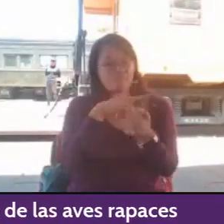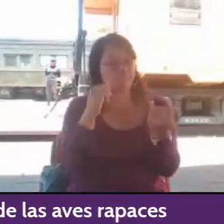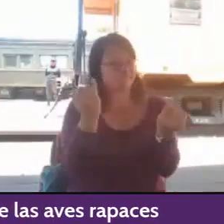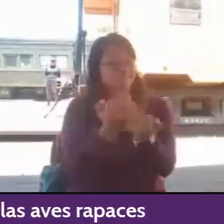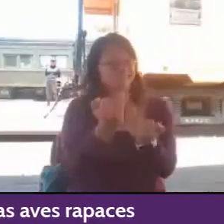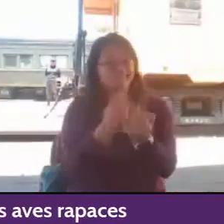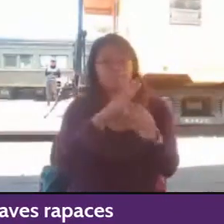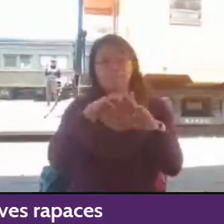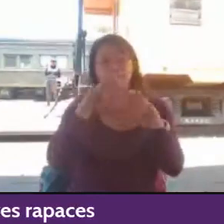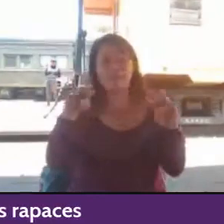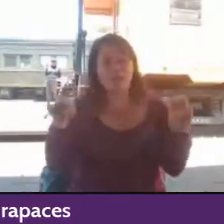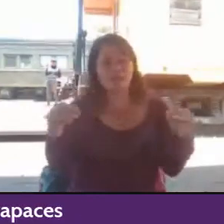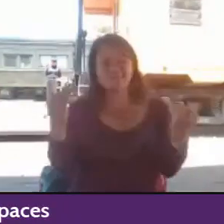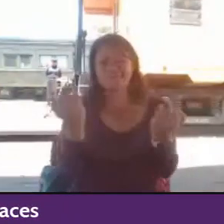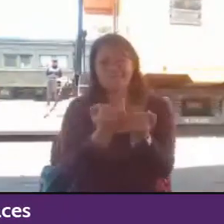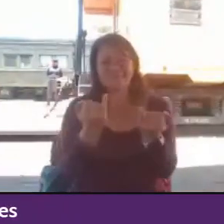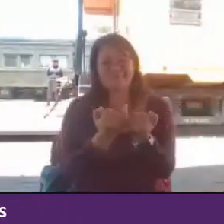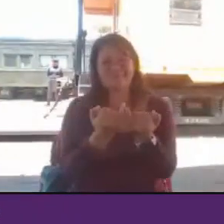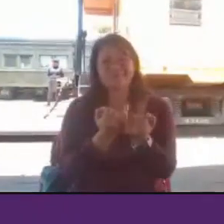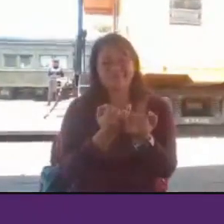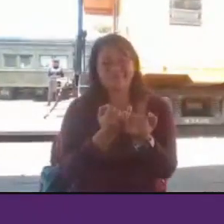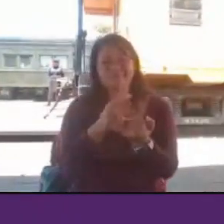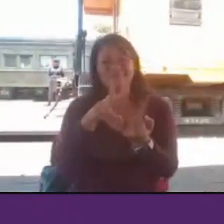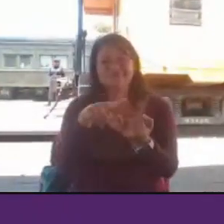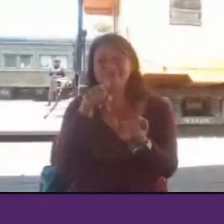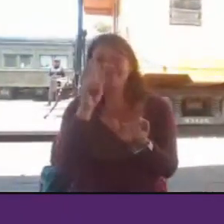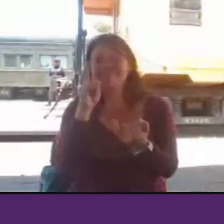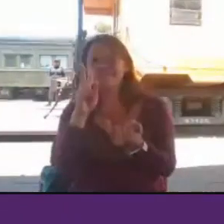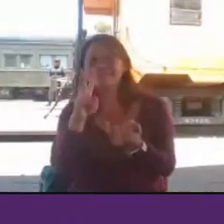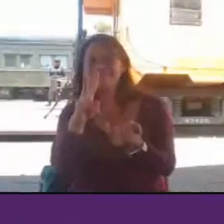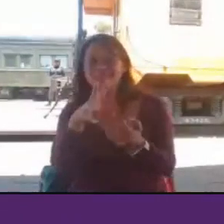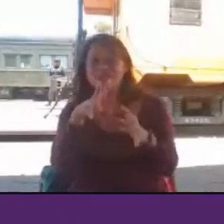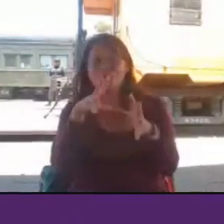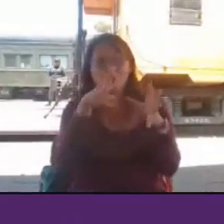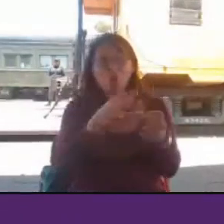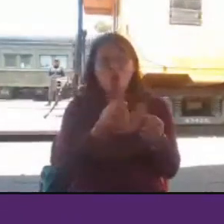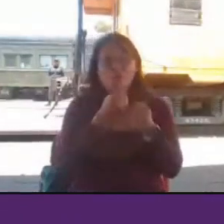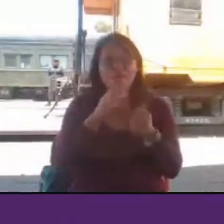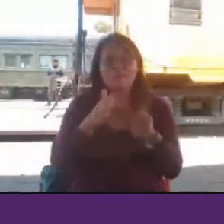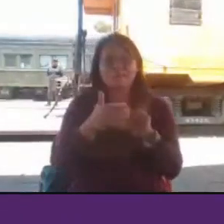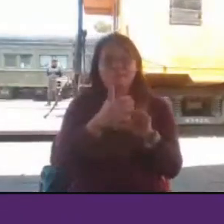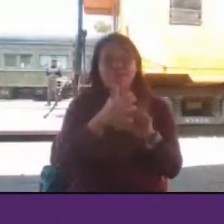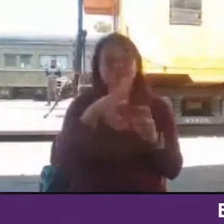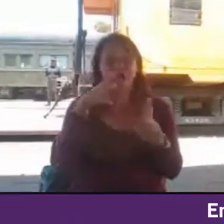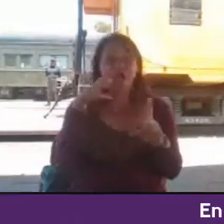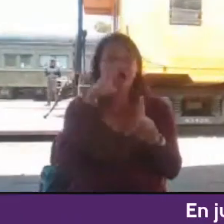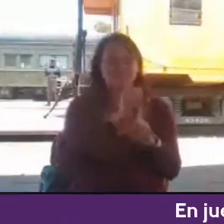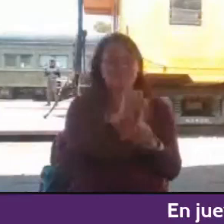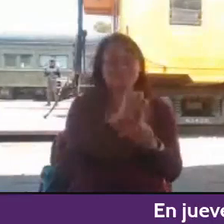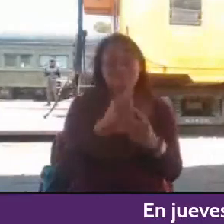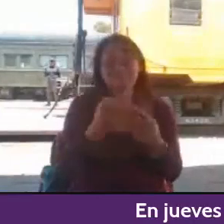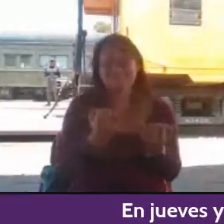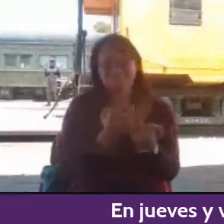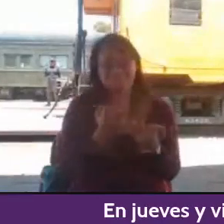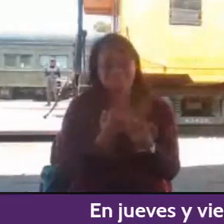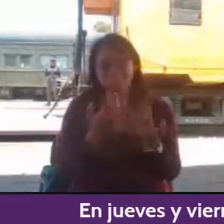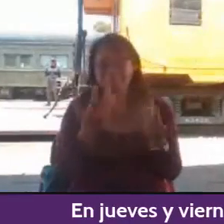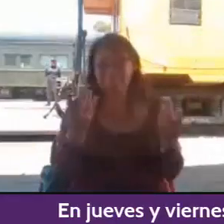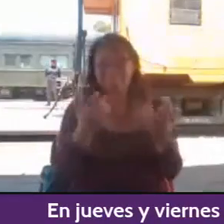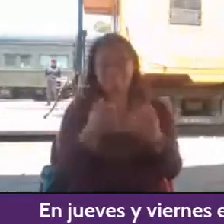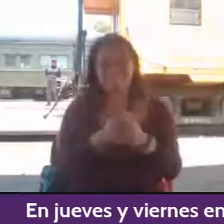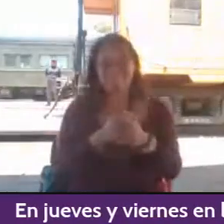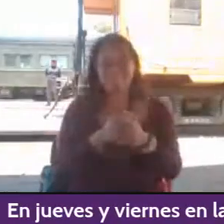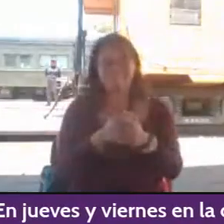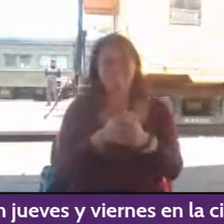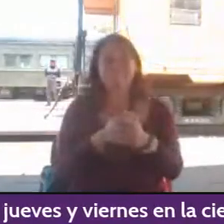también. Hasta como ejemplo se está comiendo un pez. Dejen yo también hacerlo con la cámara para que no se sienta discriminado aquí. Entonces lo que tenemos es